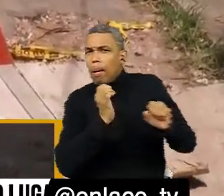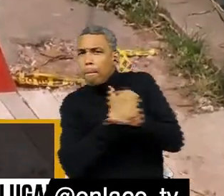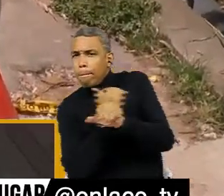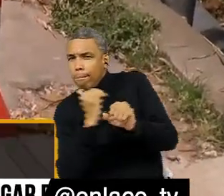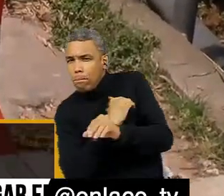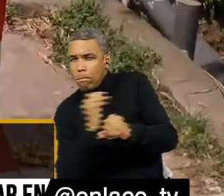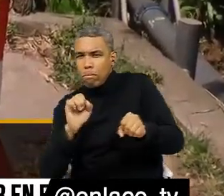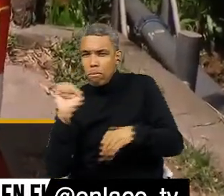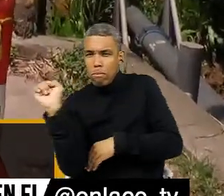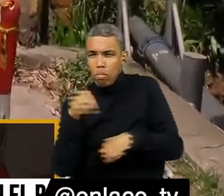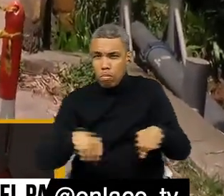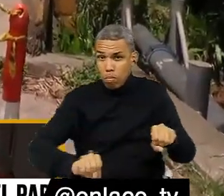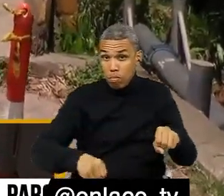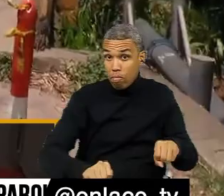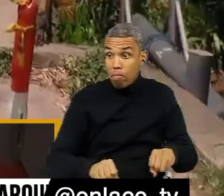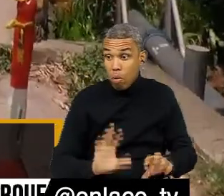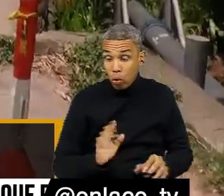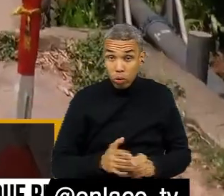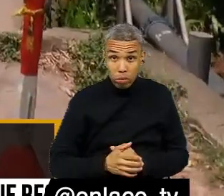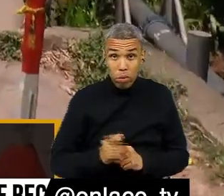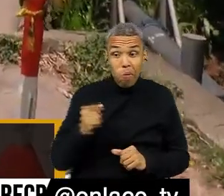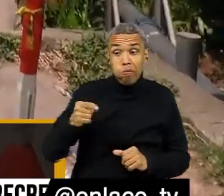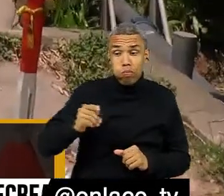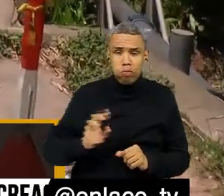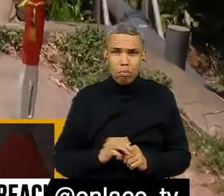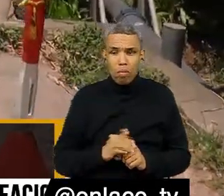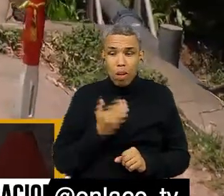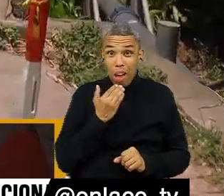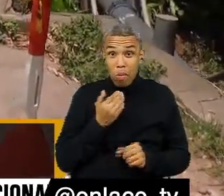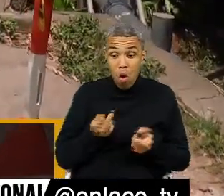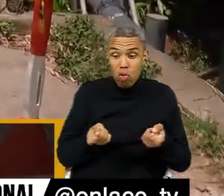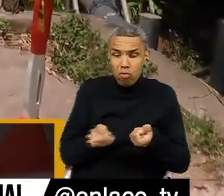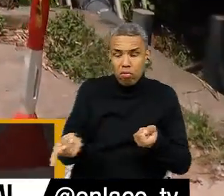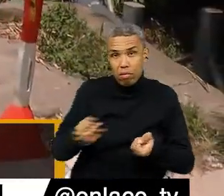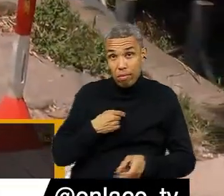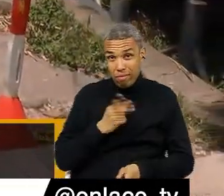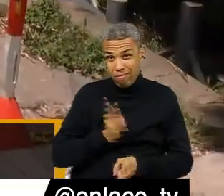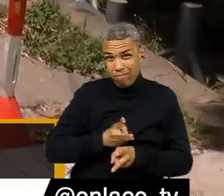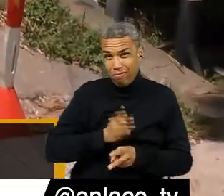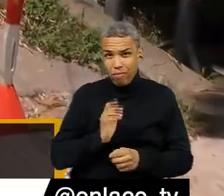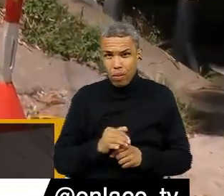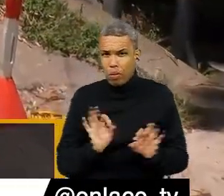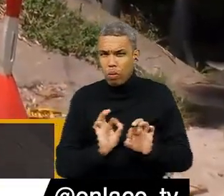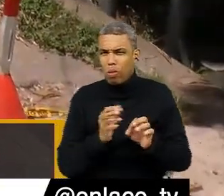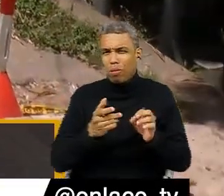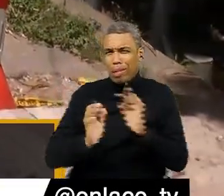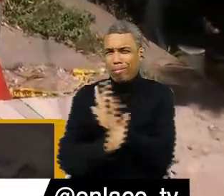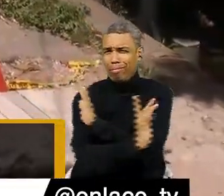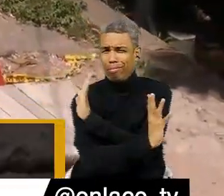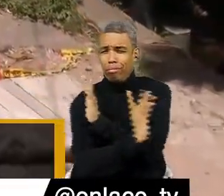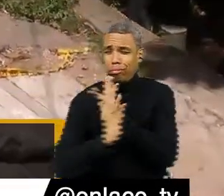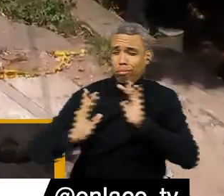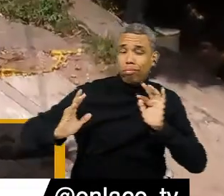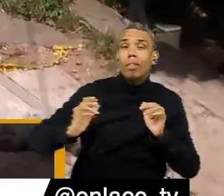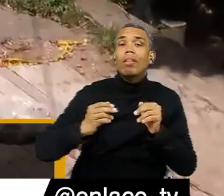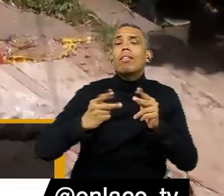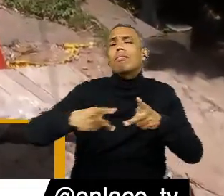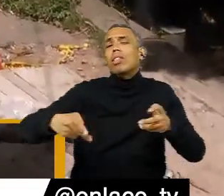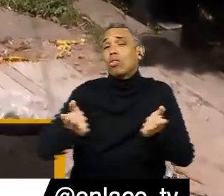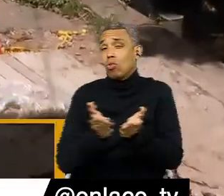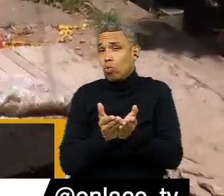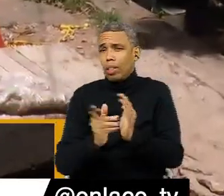motociclistas y también conductores de otro tipo de vehículos, además también de estudiantes que, pues, por lo menos a esta hora pico, a esta